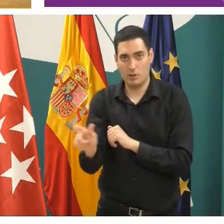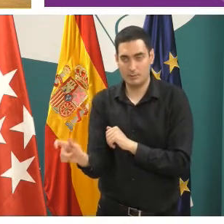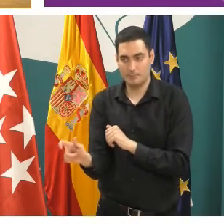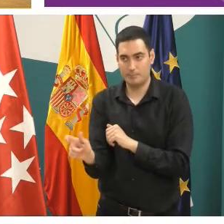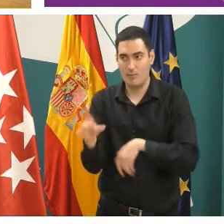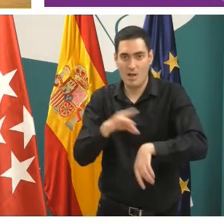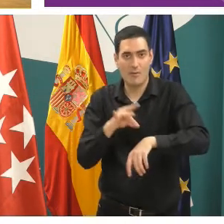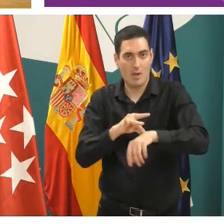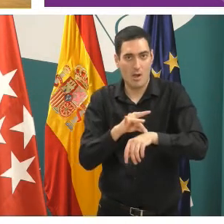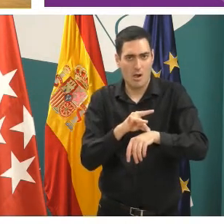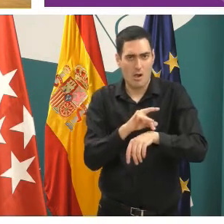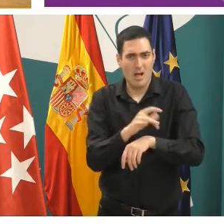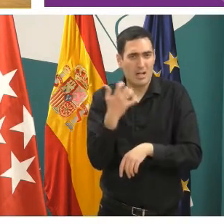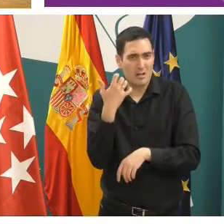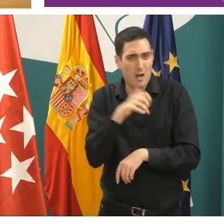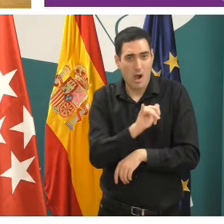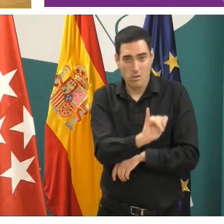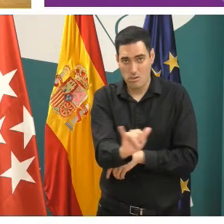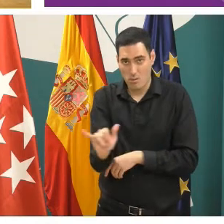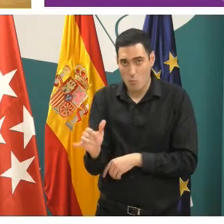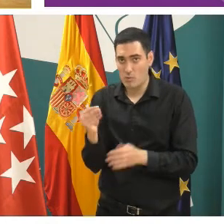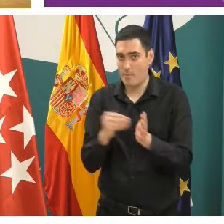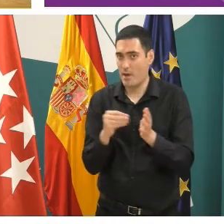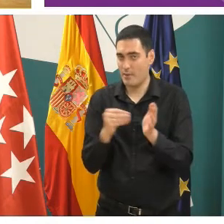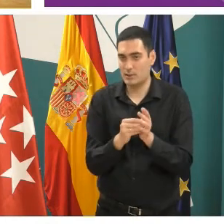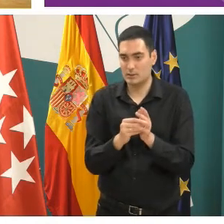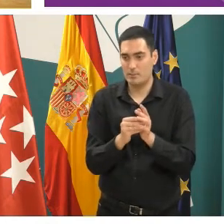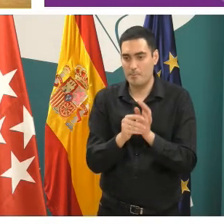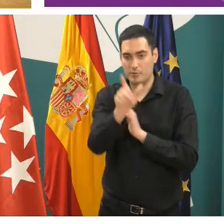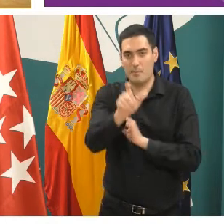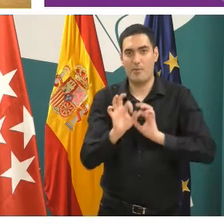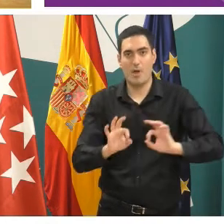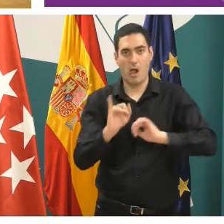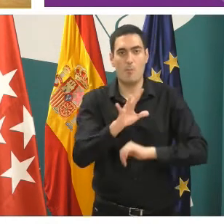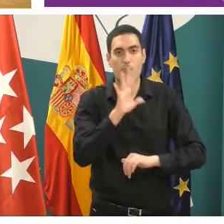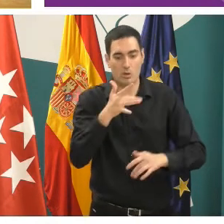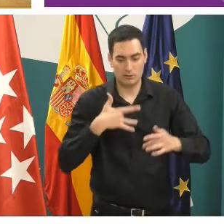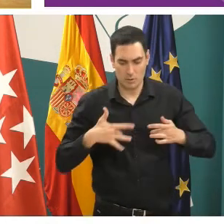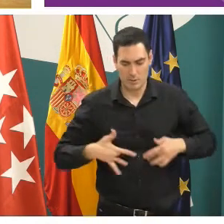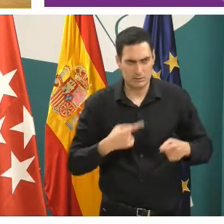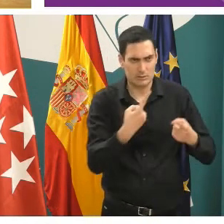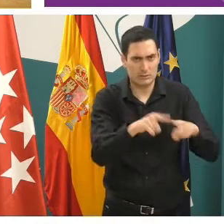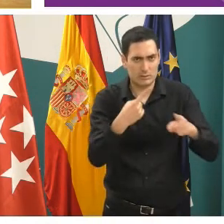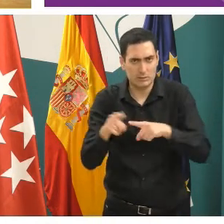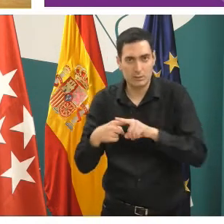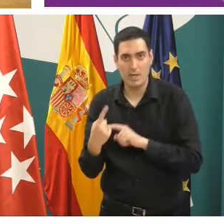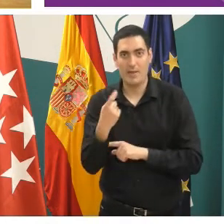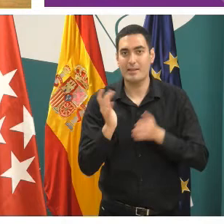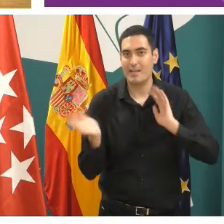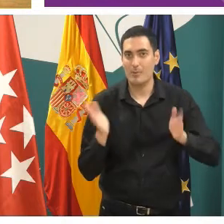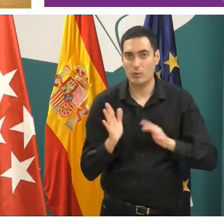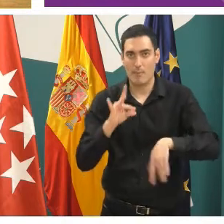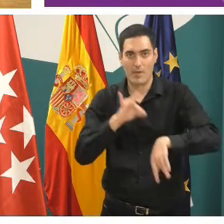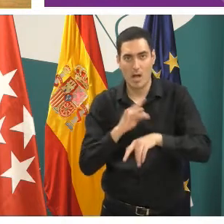conviven una enfermedad, hemos dicho que muchas veces necesitan varios especialistas, ¿no?, porque hay varios síntomas y varias necesidades terapéuticas y